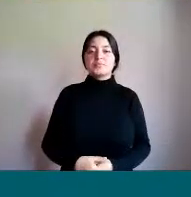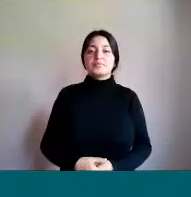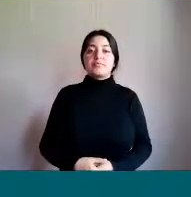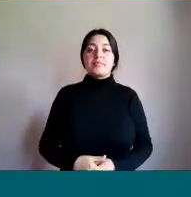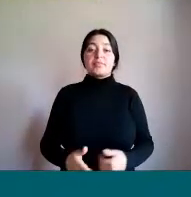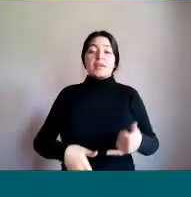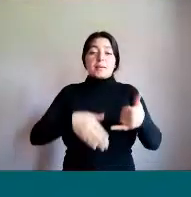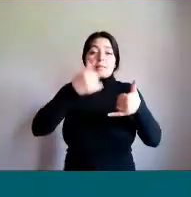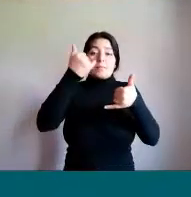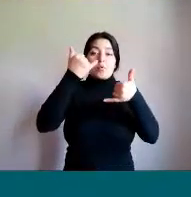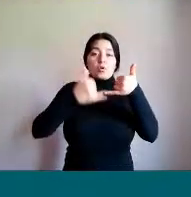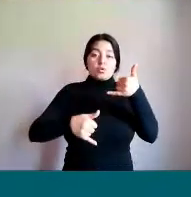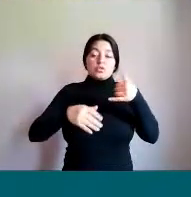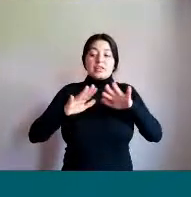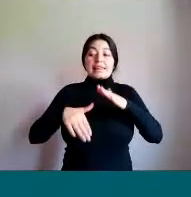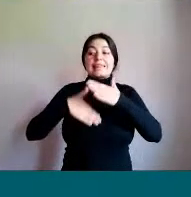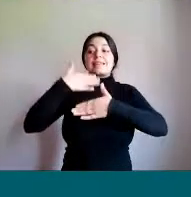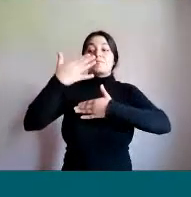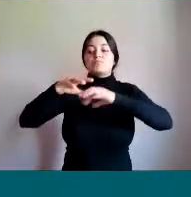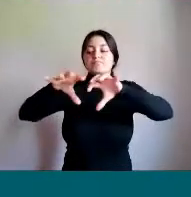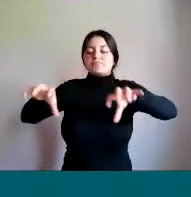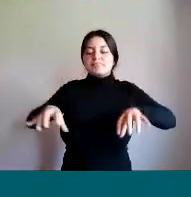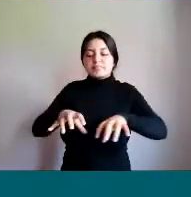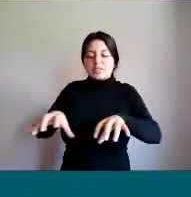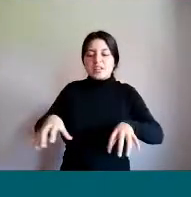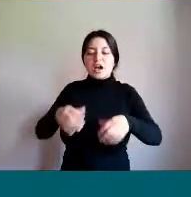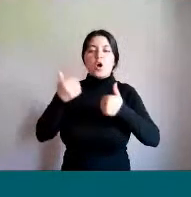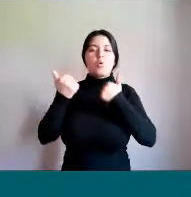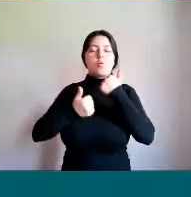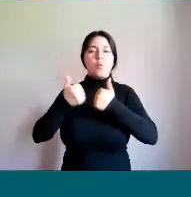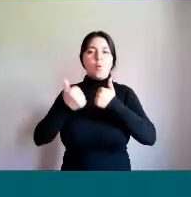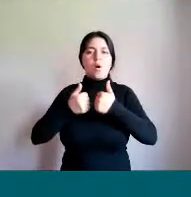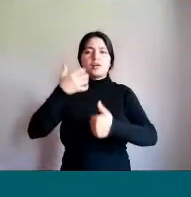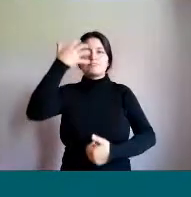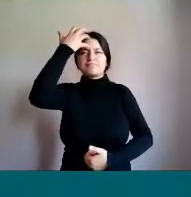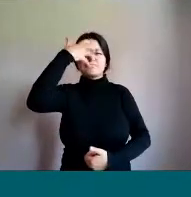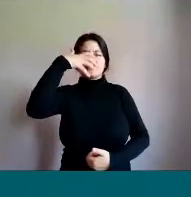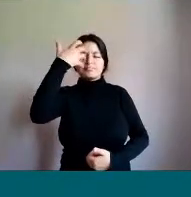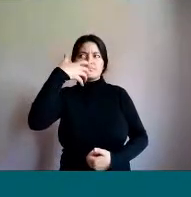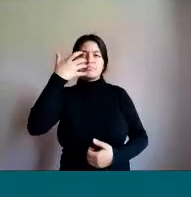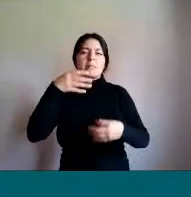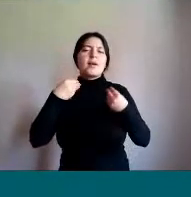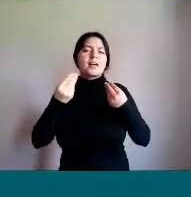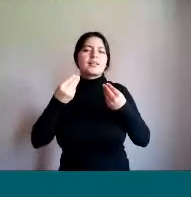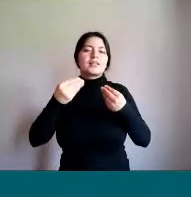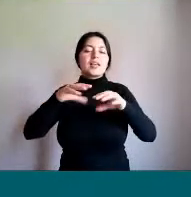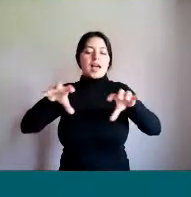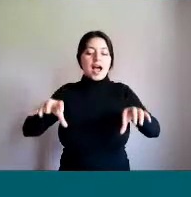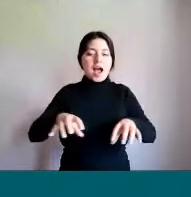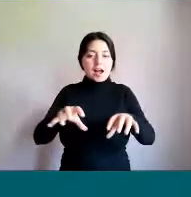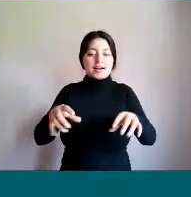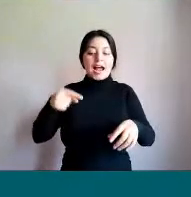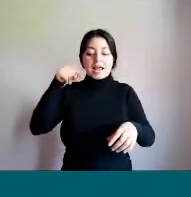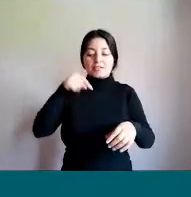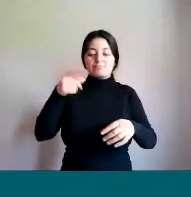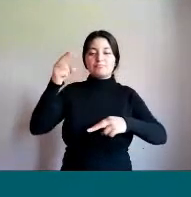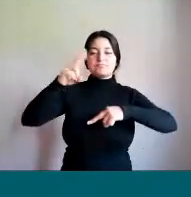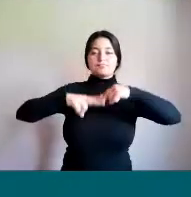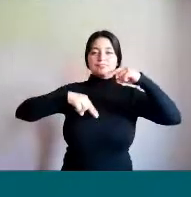ya pienso mi herramienta de evaluación. En esta herramienta de evaluación se va a nutrir o se va a alimentar de